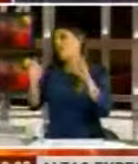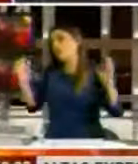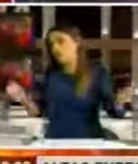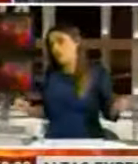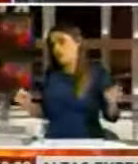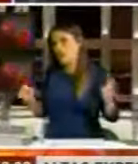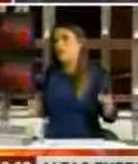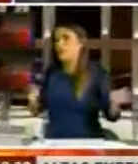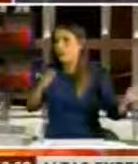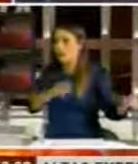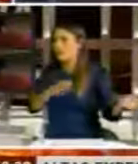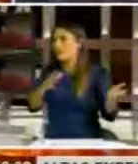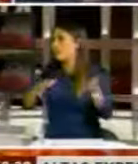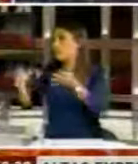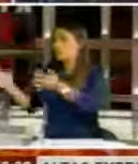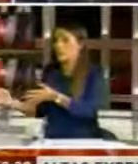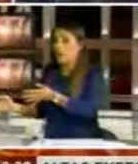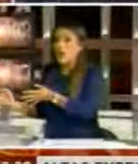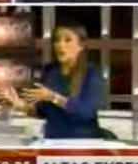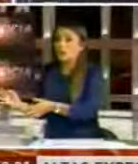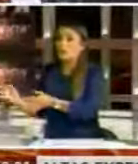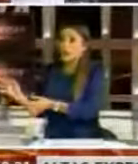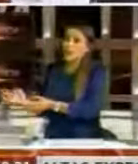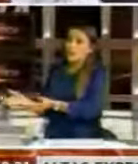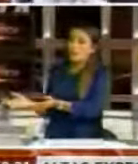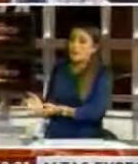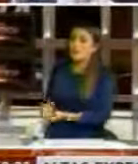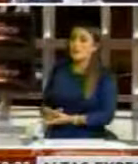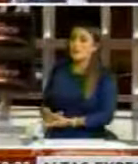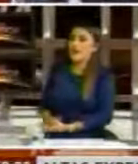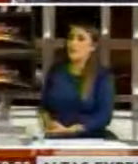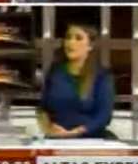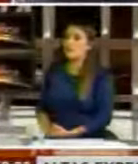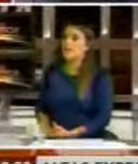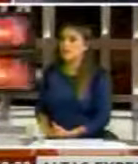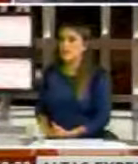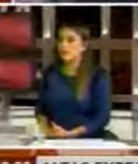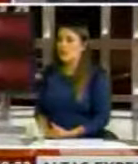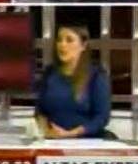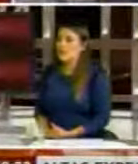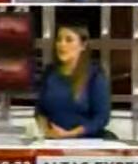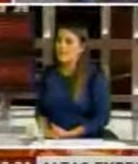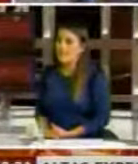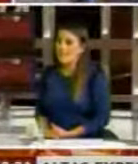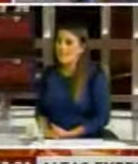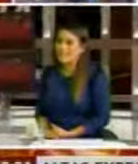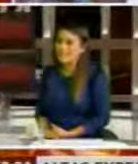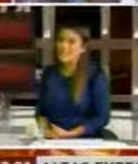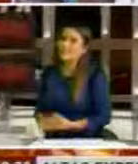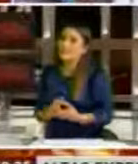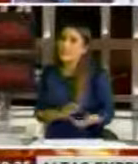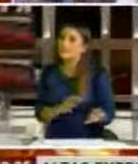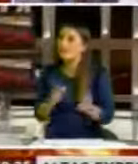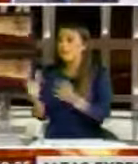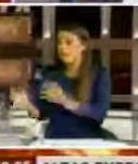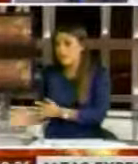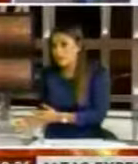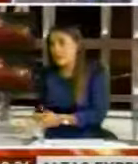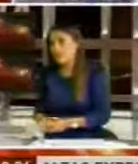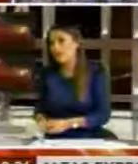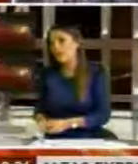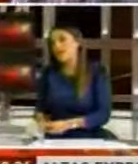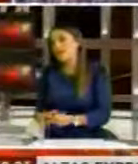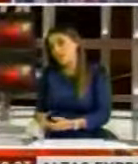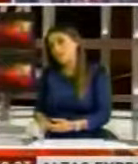Isabel Allende, quien le entrega esta banda presidencial a la presidenta Michelle Bachelet, mujeres con una historia política muy especial, hija